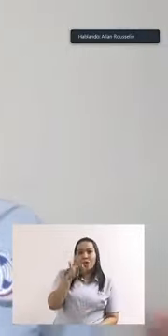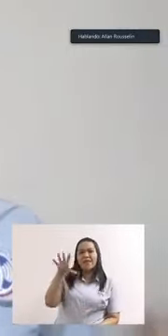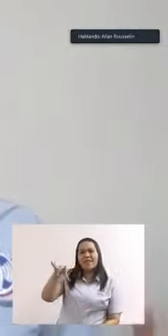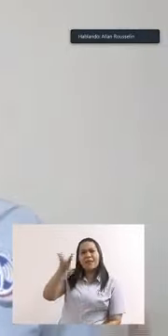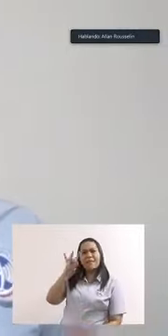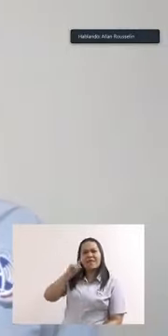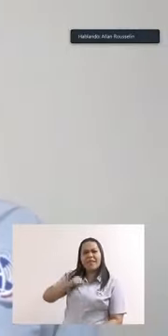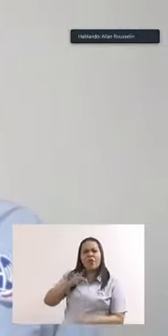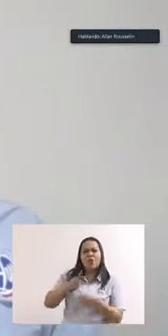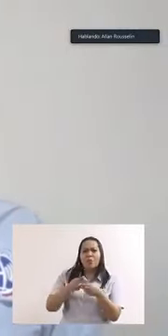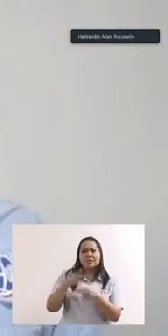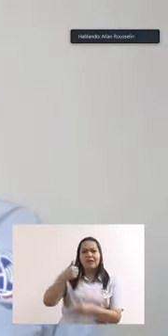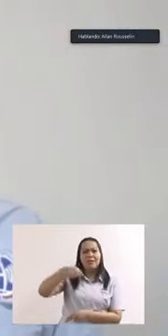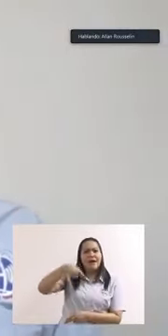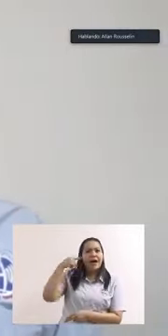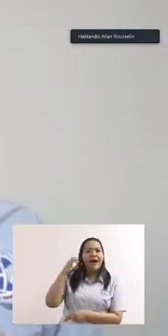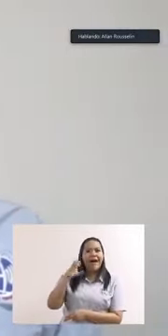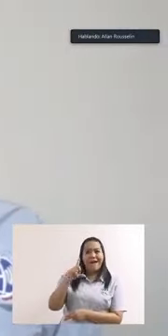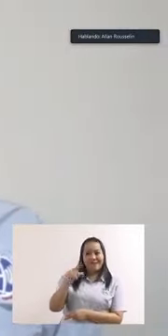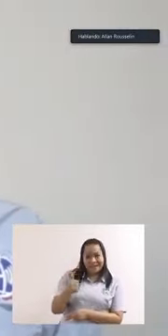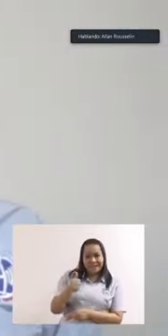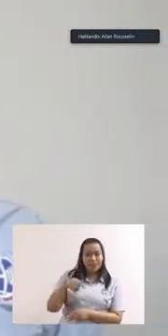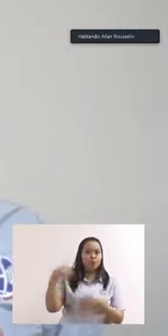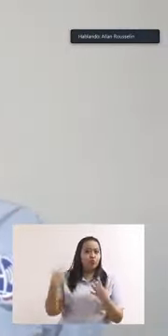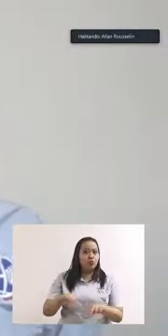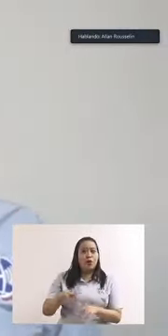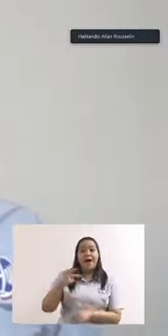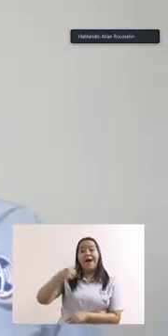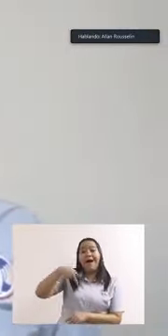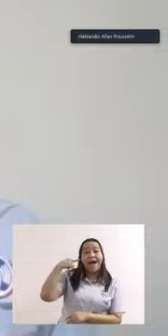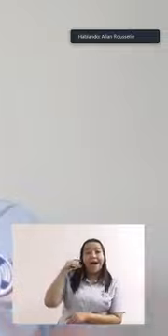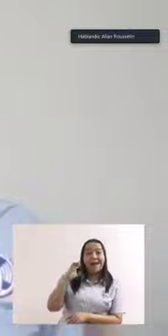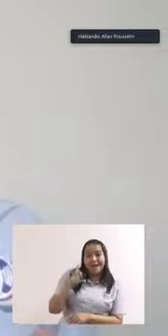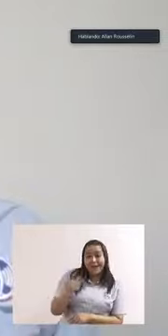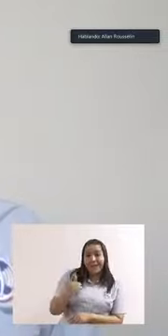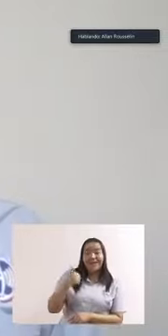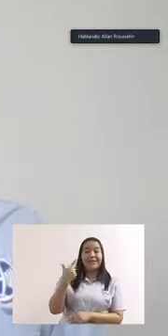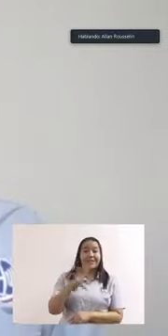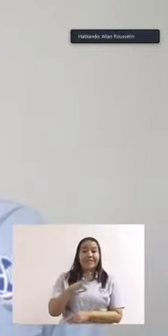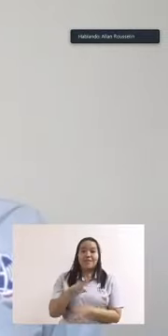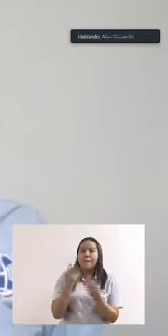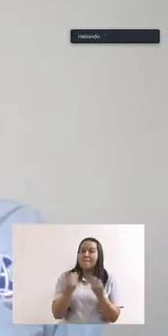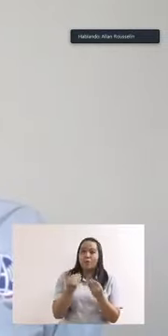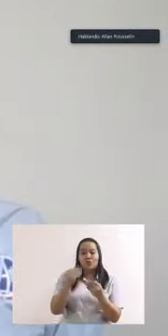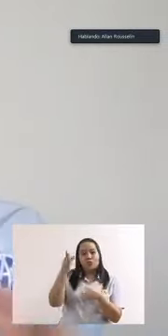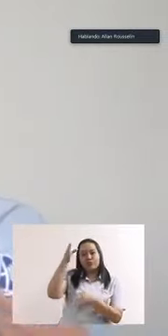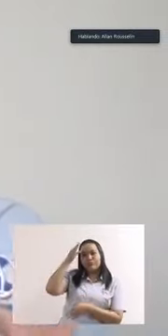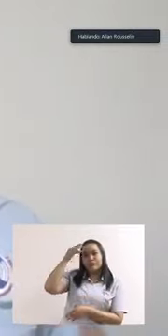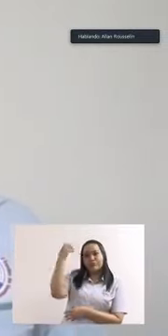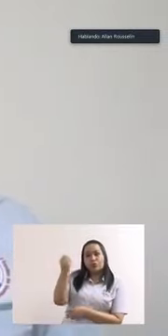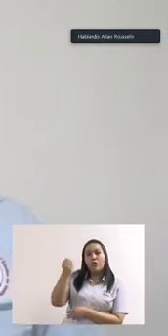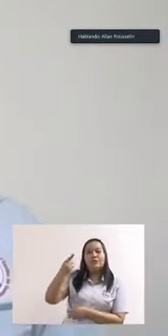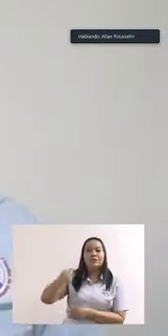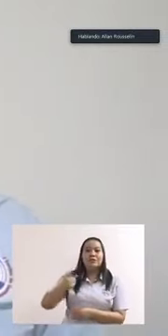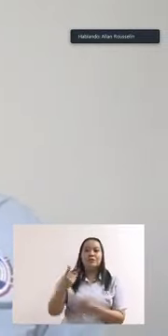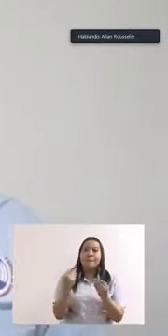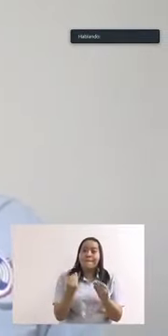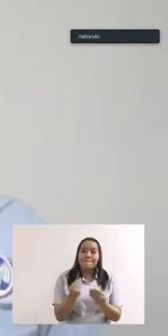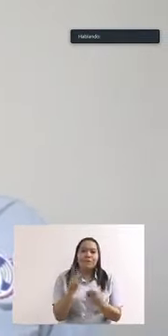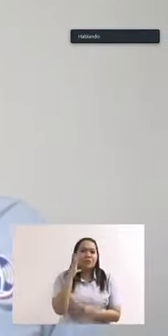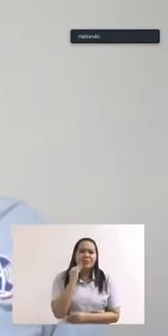Puedo resaltar que es la fundadora de la Asociación de Sordos de Honduras, una de las fundadoras, y donde yo la conocí